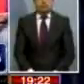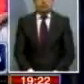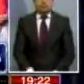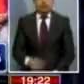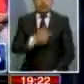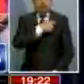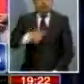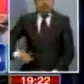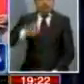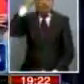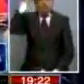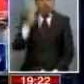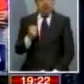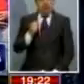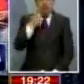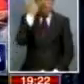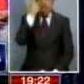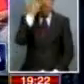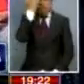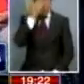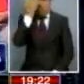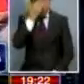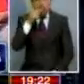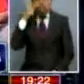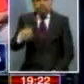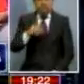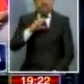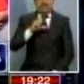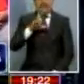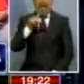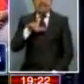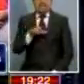El presidente Piñera es el primero que se ha preocupado de la clase media.